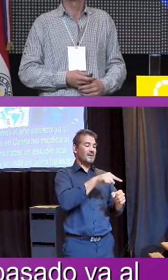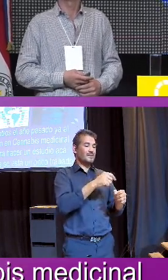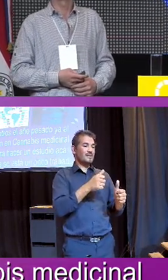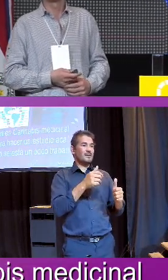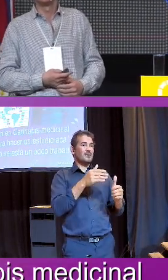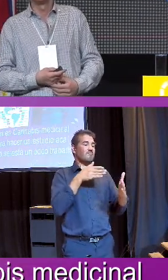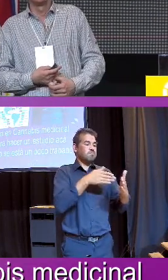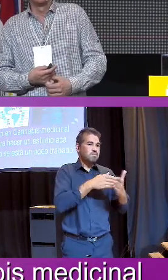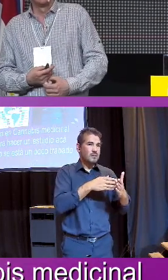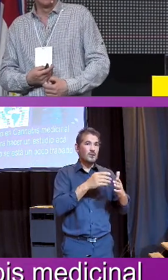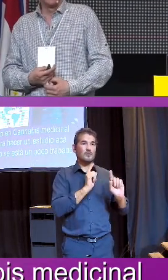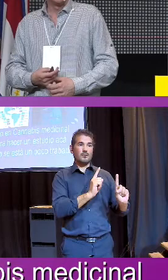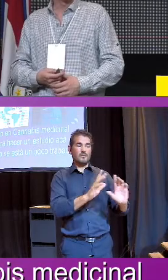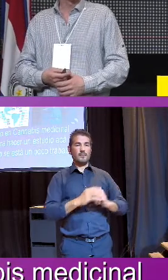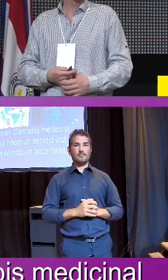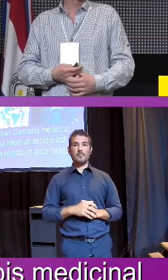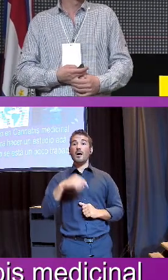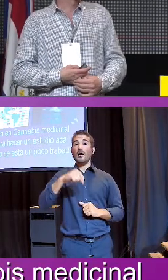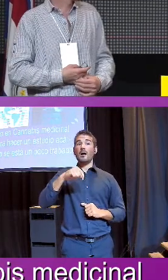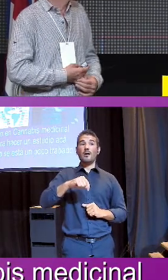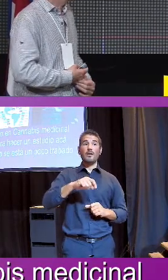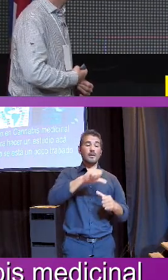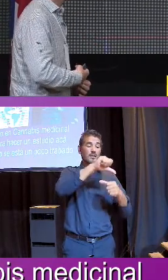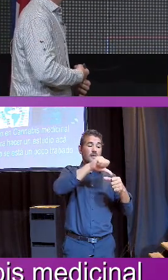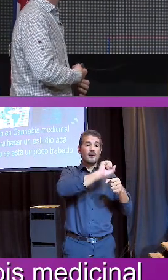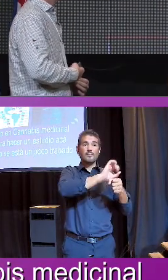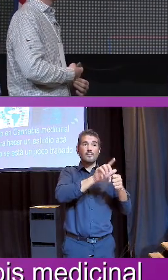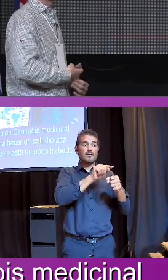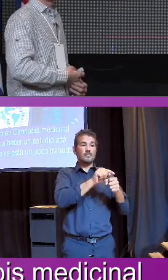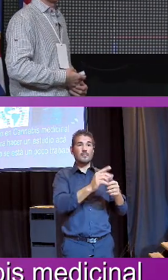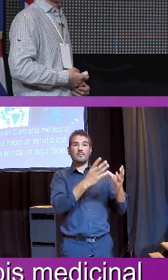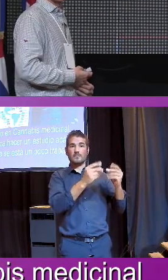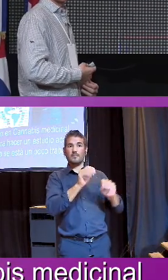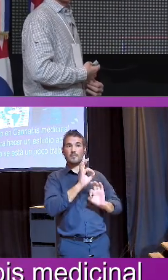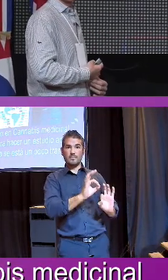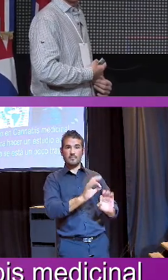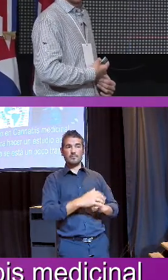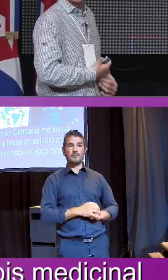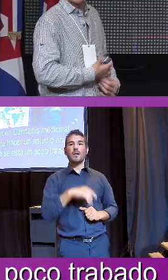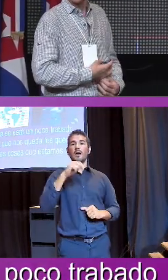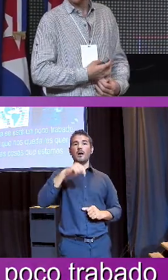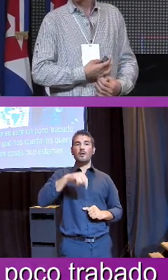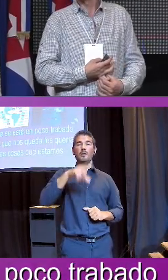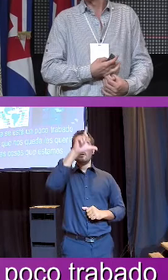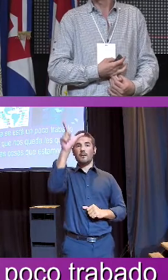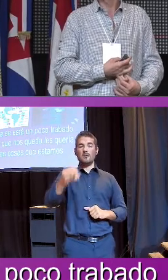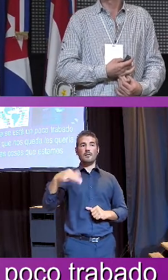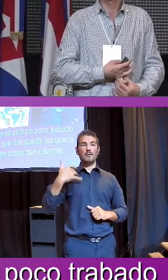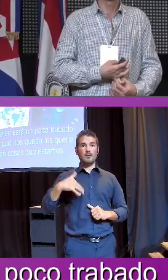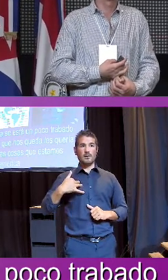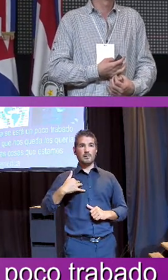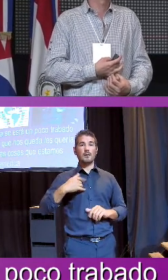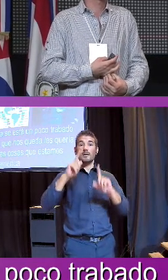cannabis. En lo que nos queda les quería contar algunas de las otras cosas que estamos haciendo en Argentina y en